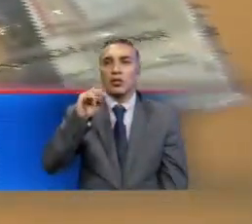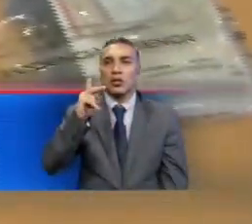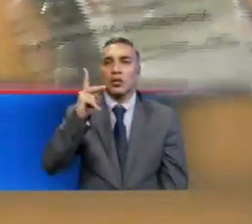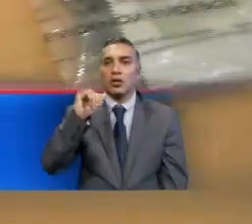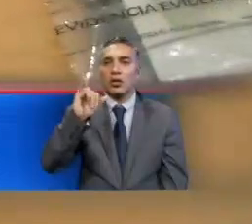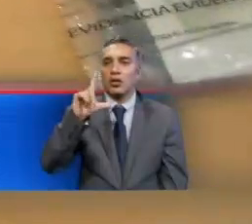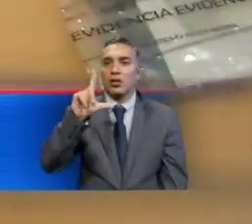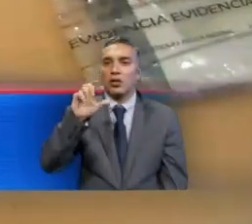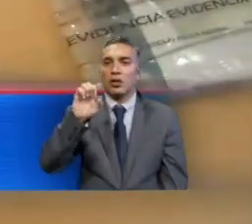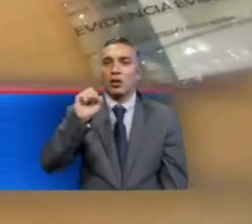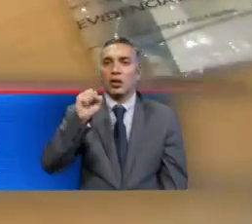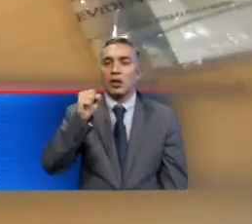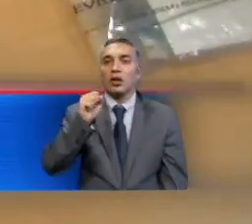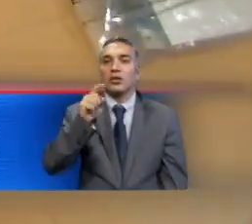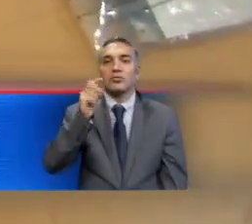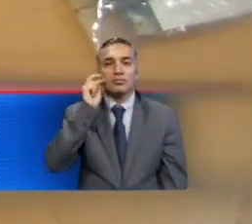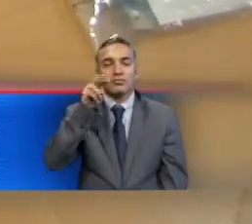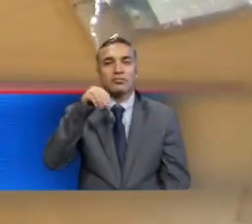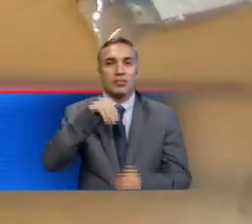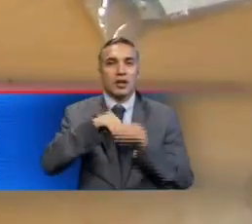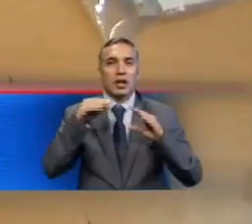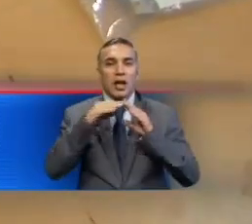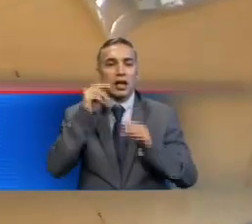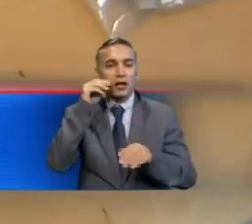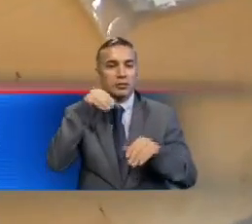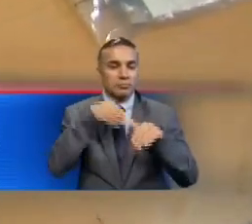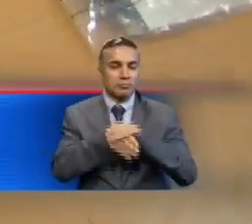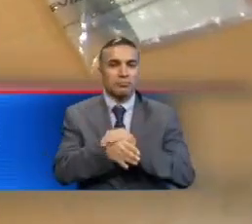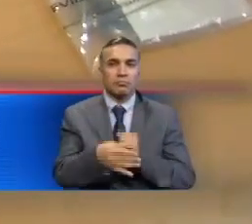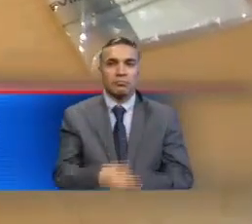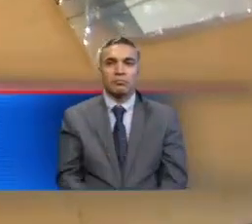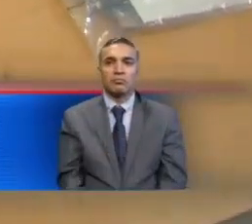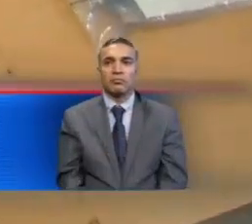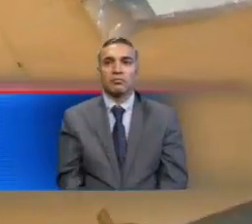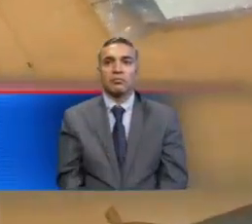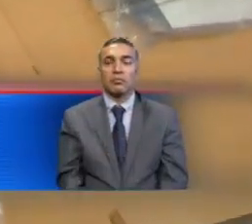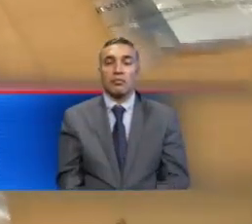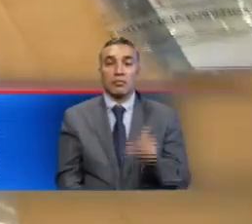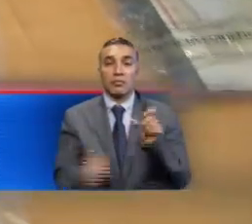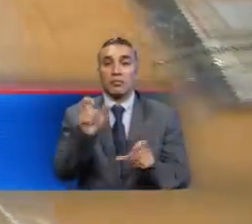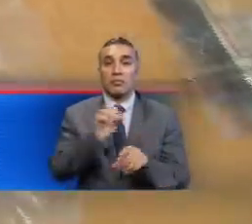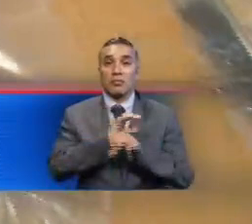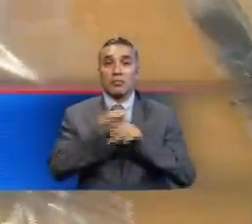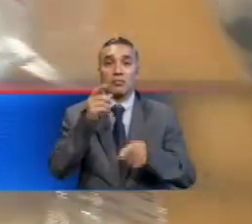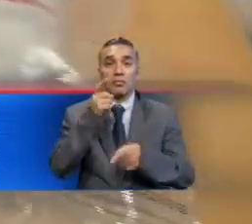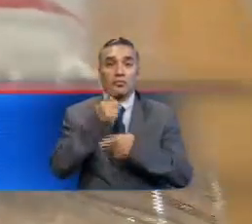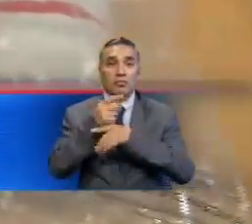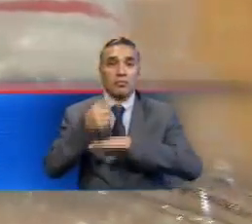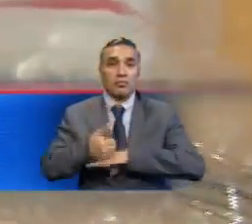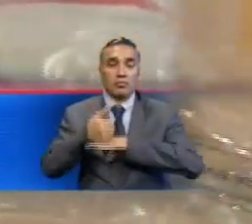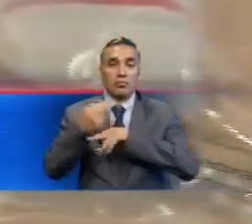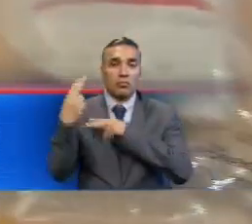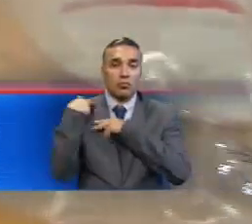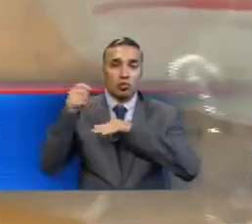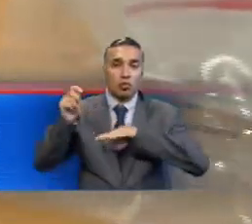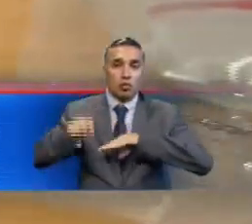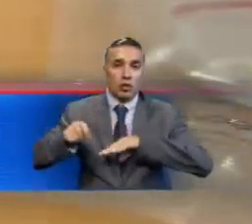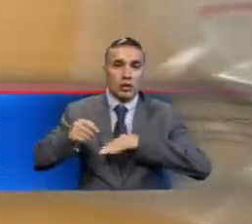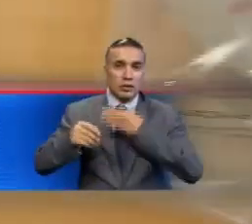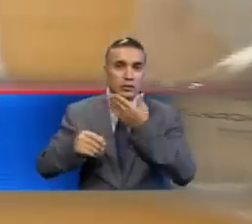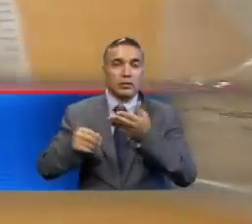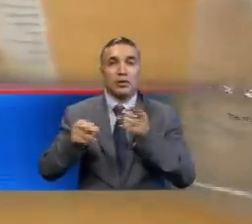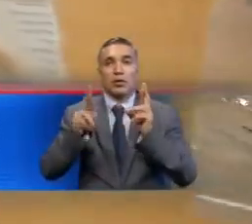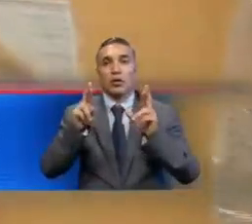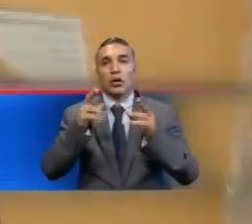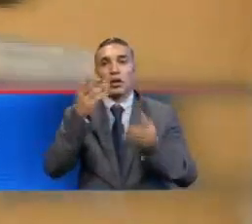fue ubicada al interior de un domicilio. Bueno, las personas están siendo puestas órdenes de las autoridades competentes, usted bien lo ha mencionado, esperan